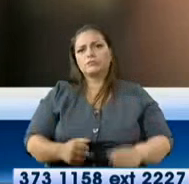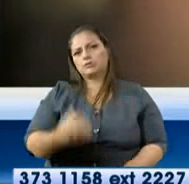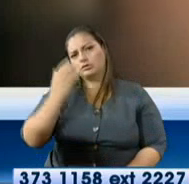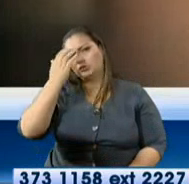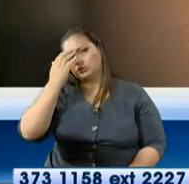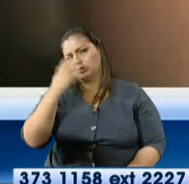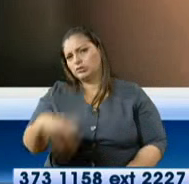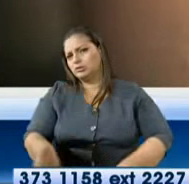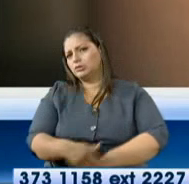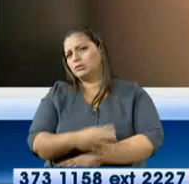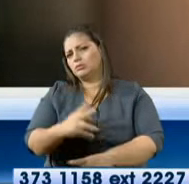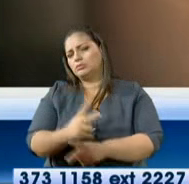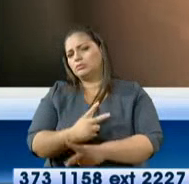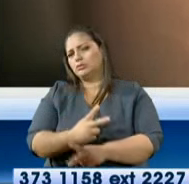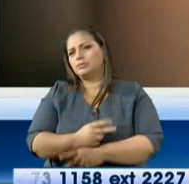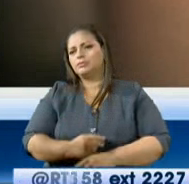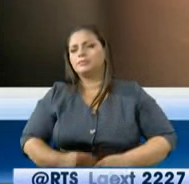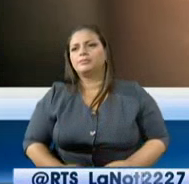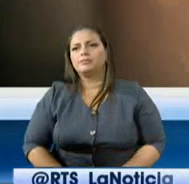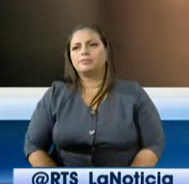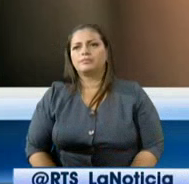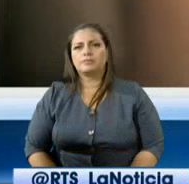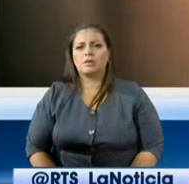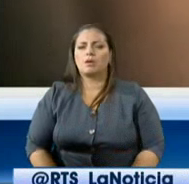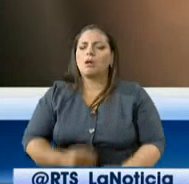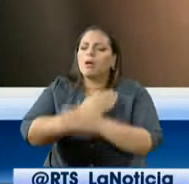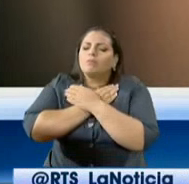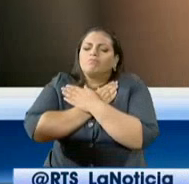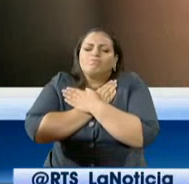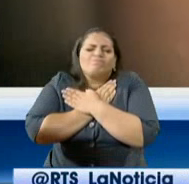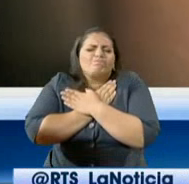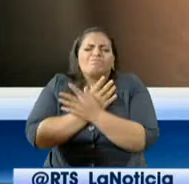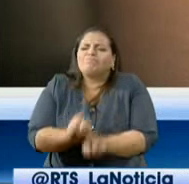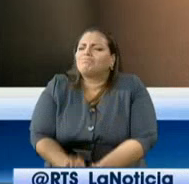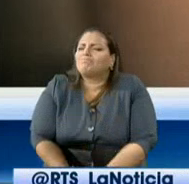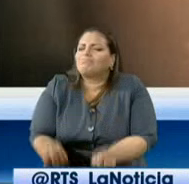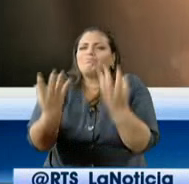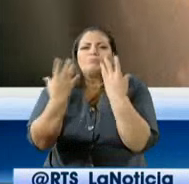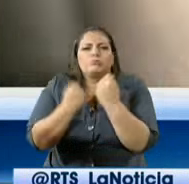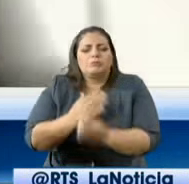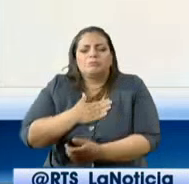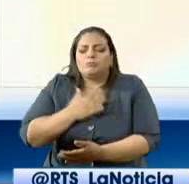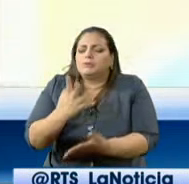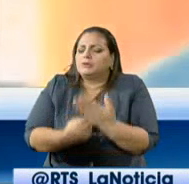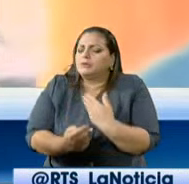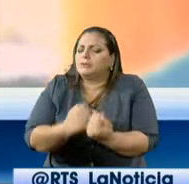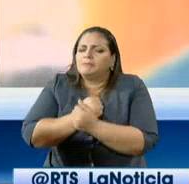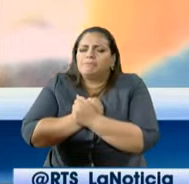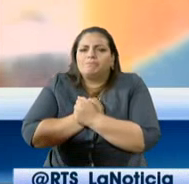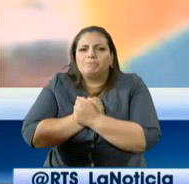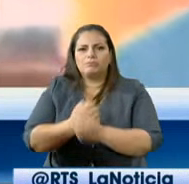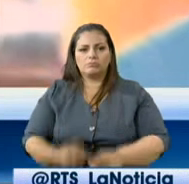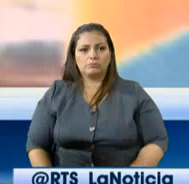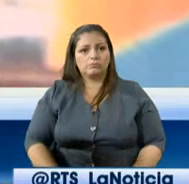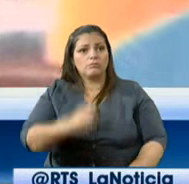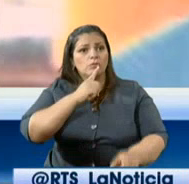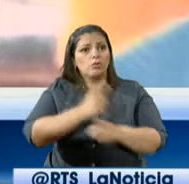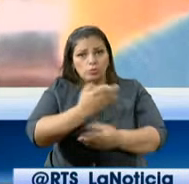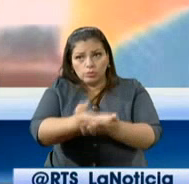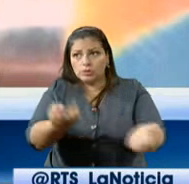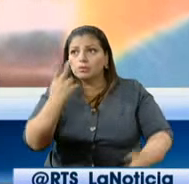que pasan. Yo a mi hijo lo amo demasiado, usted sabe que para una madre no hay hijo malo. Por eso, si conocen o han visto